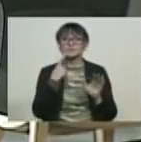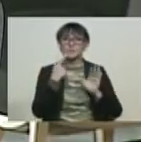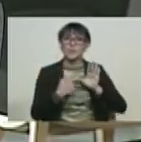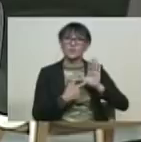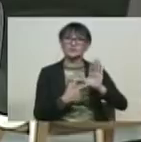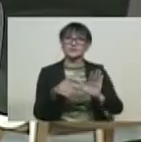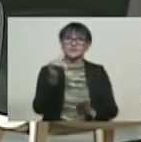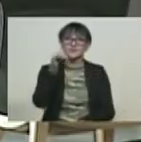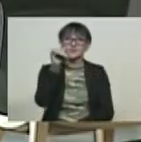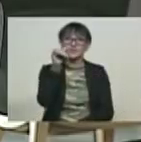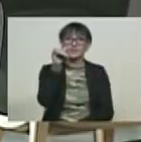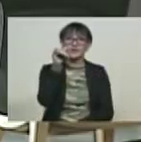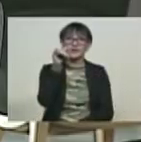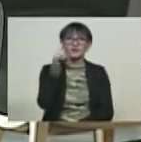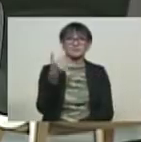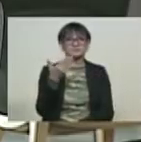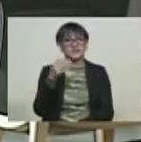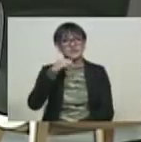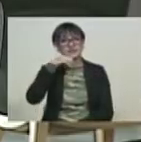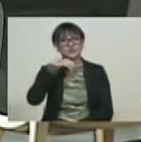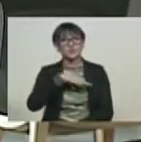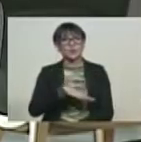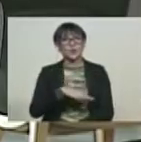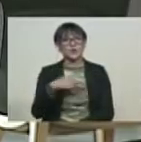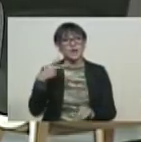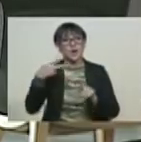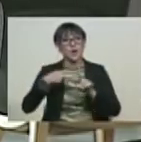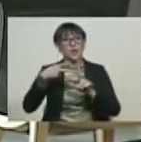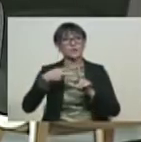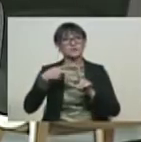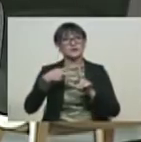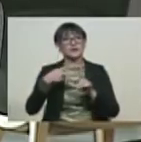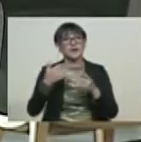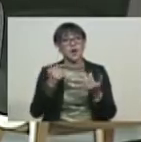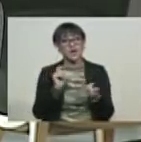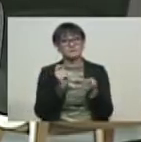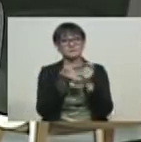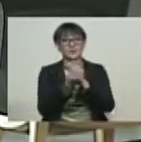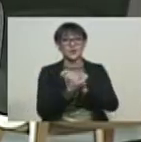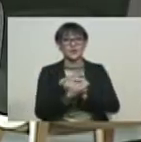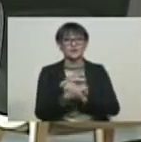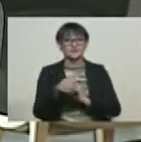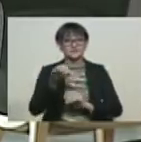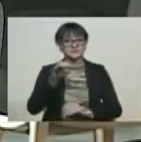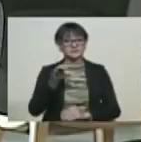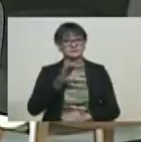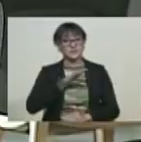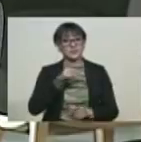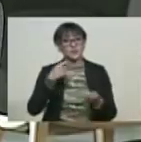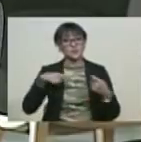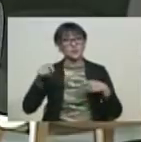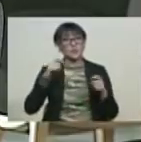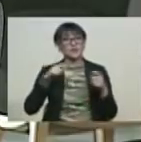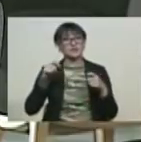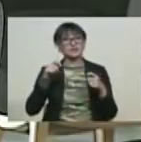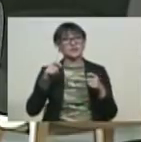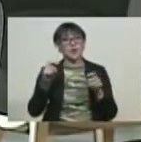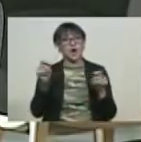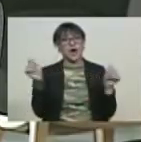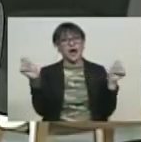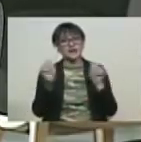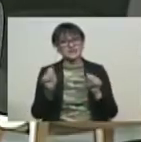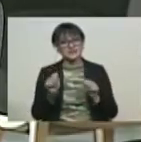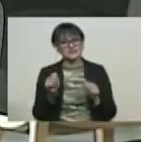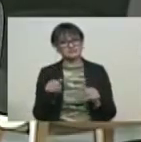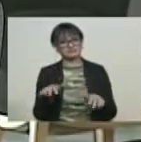mostrarle un video para que ustedes vean la historia de este hotel que hoy se convierte en ícono turístico,